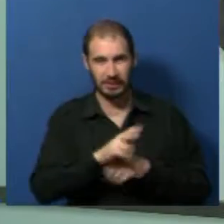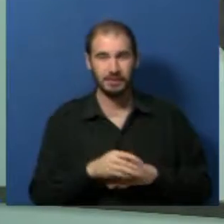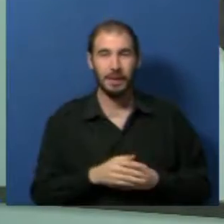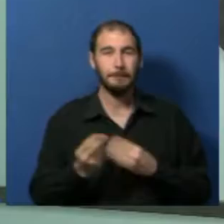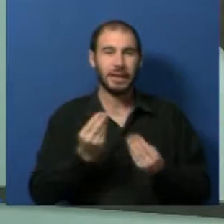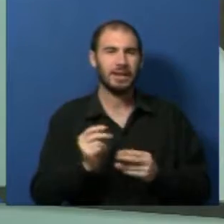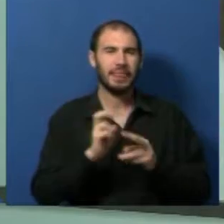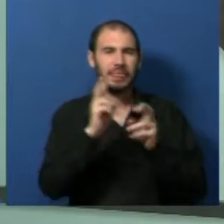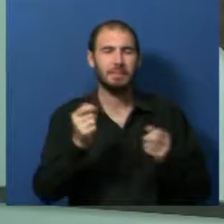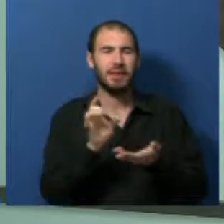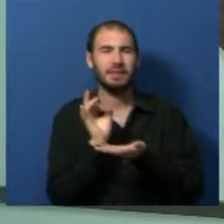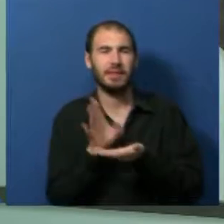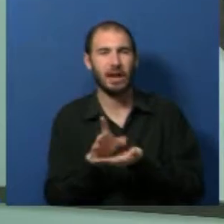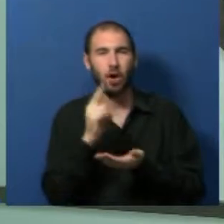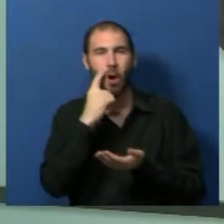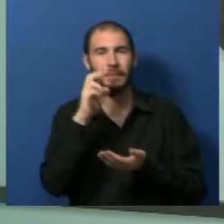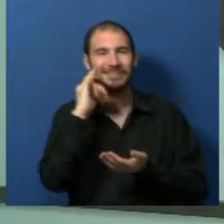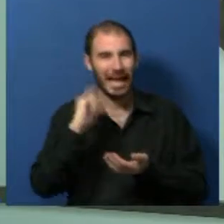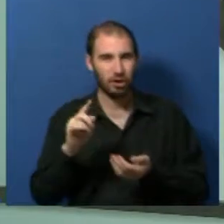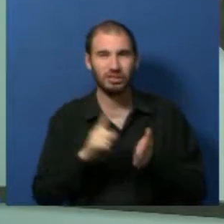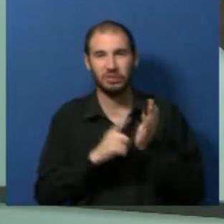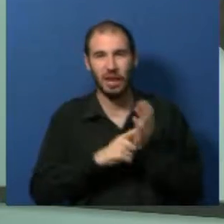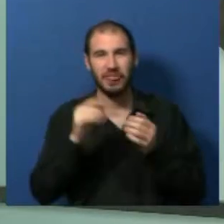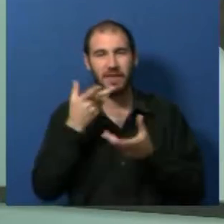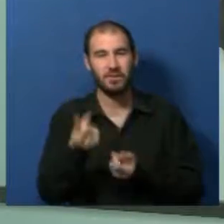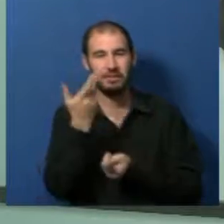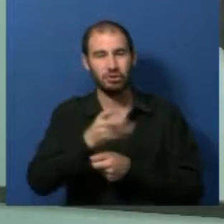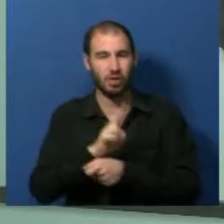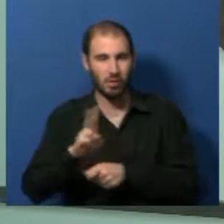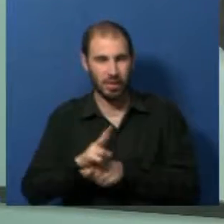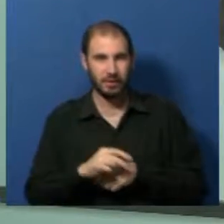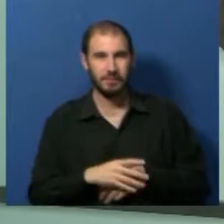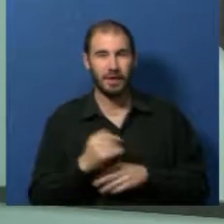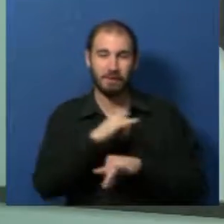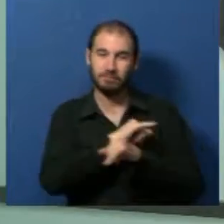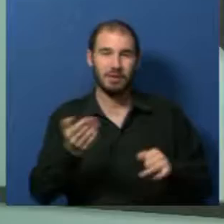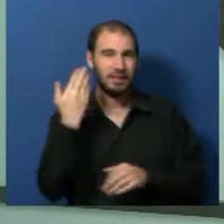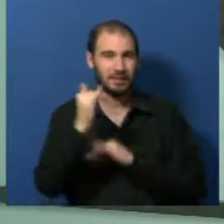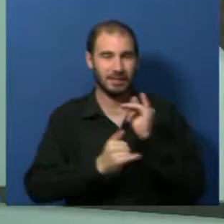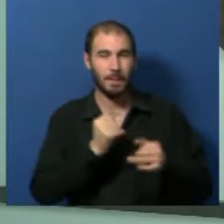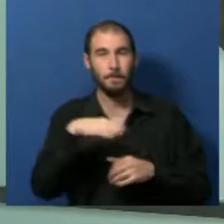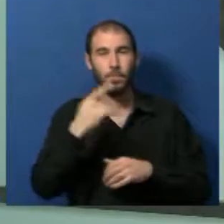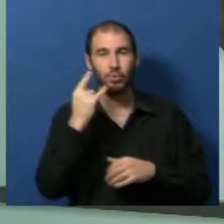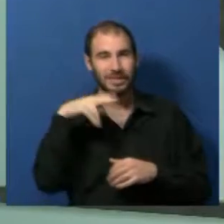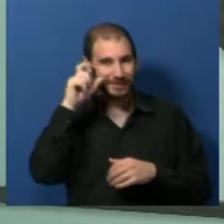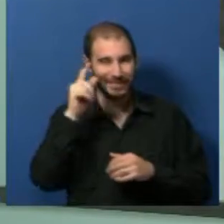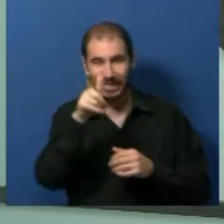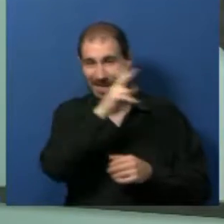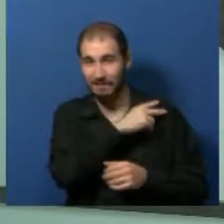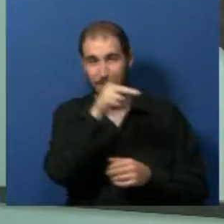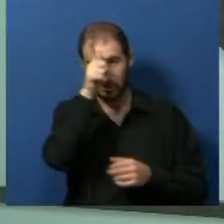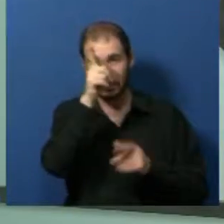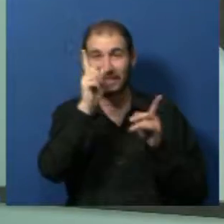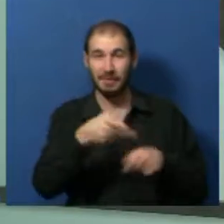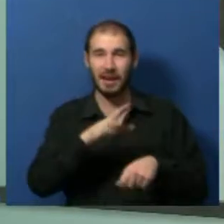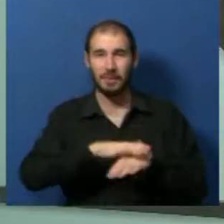para hablar sobre el desplazamiento de Oscar Pizarro como titular de Defensa Civil. Ya dábamos la información de que Munives, el jefe de la policía, también va a